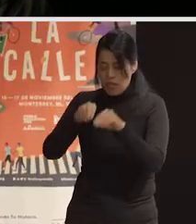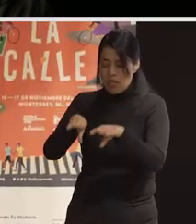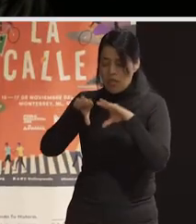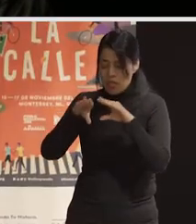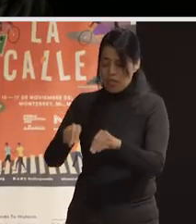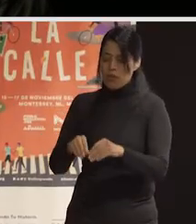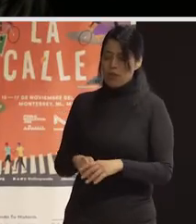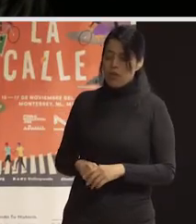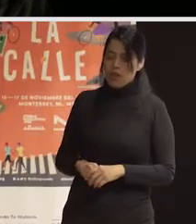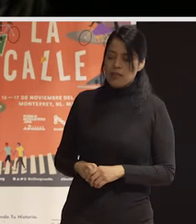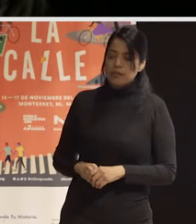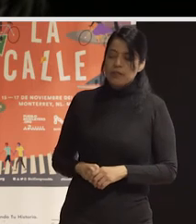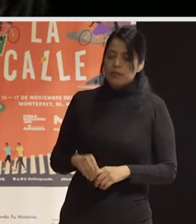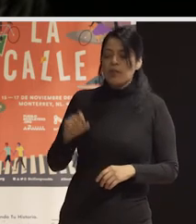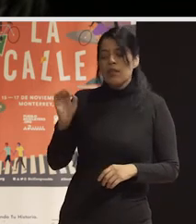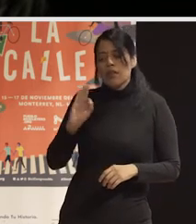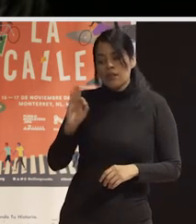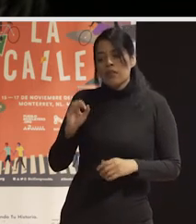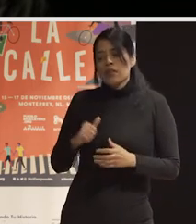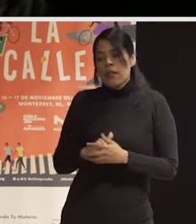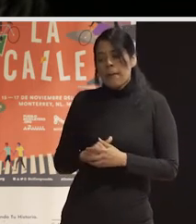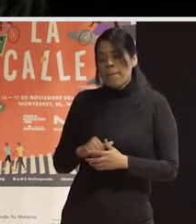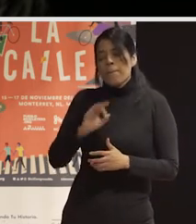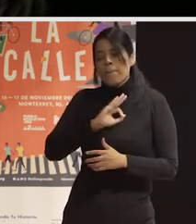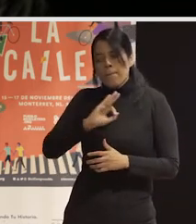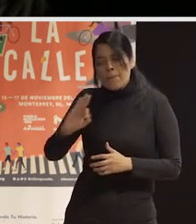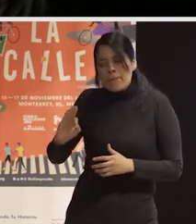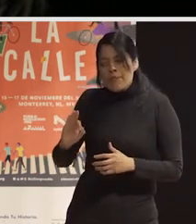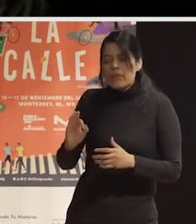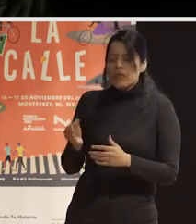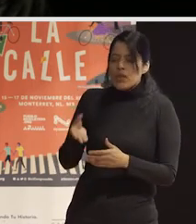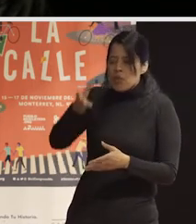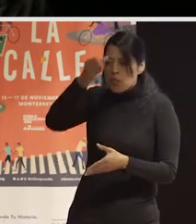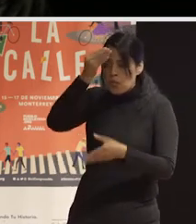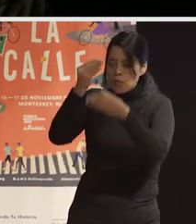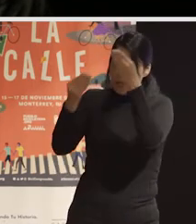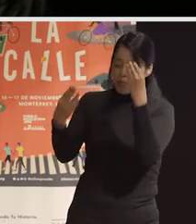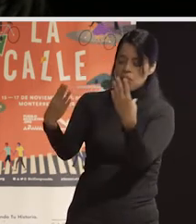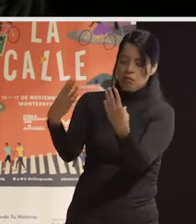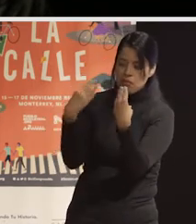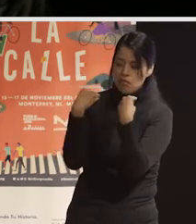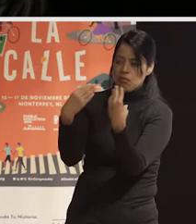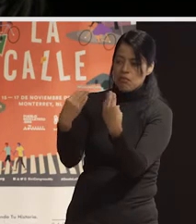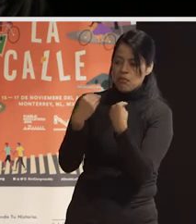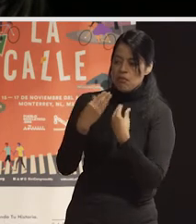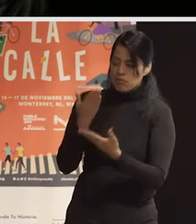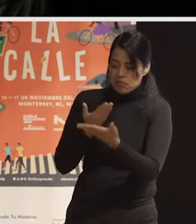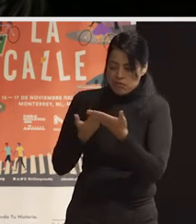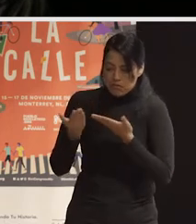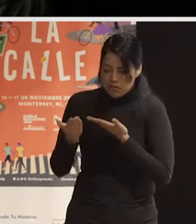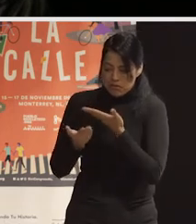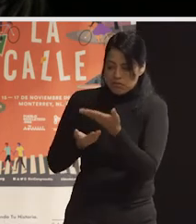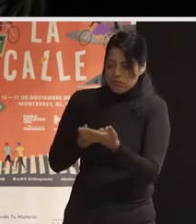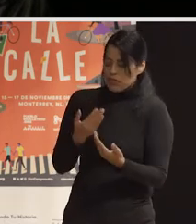de crianza que tal vez podríamos compartir ellos nos podrían compartir también y nosotros aprender mucho